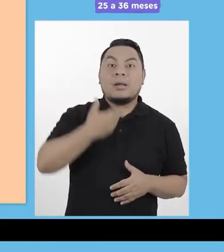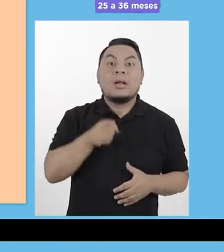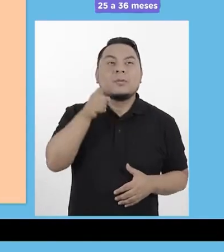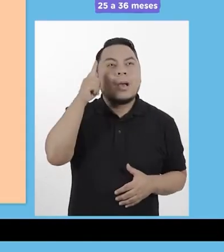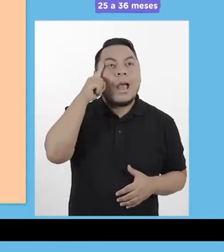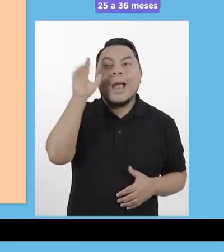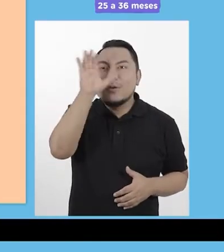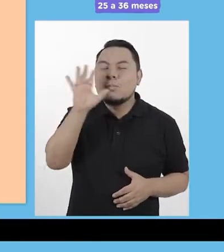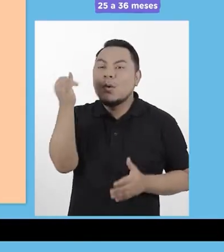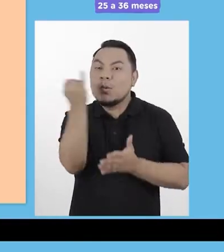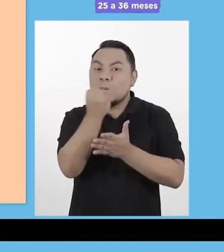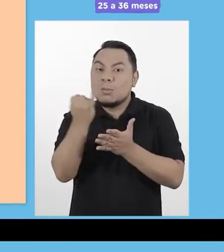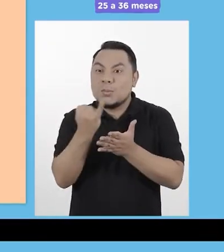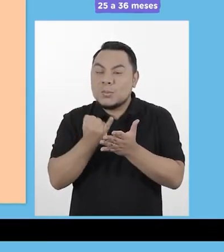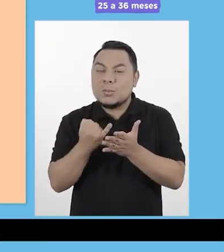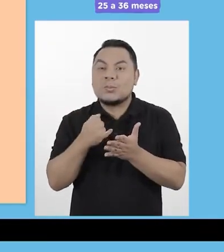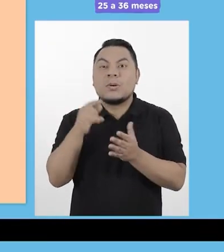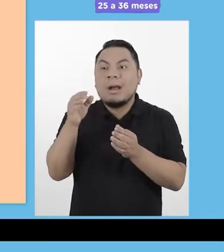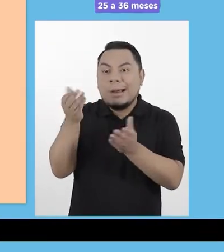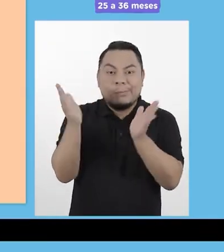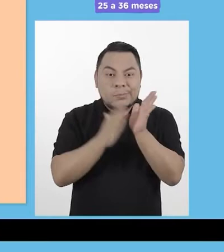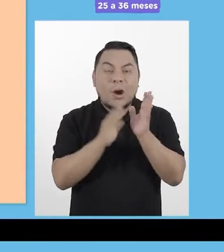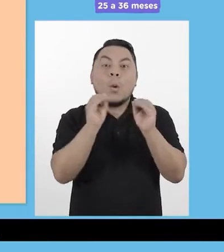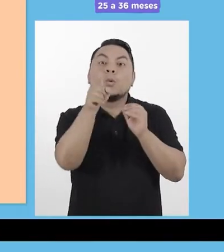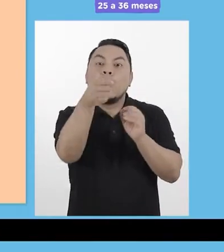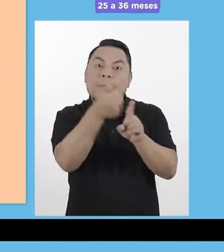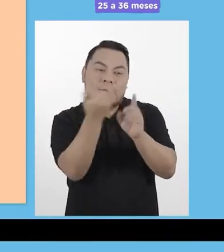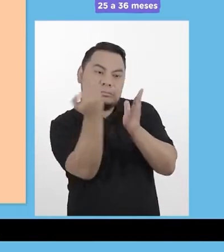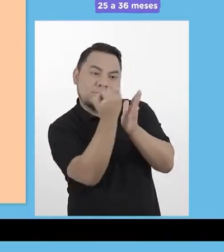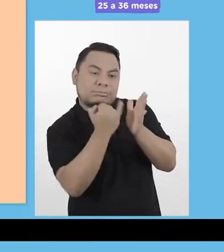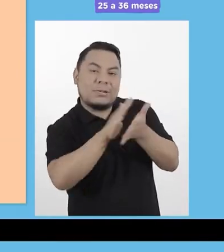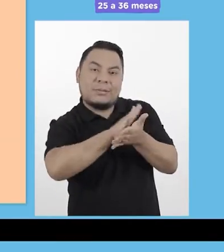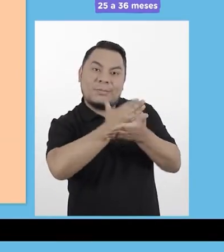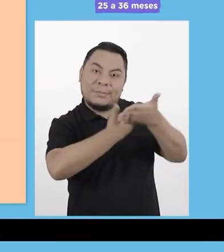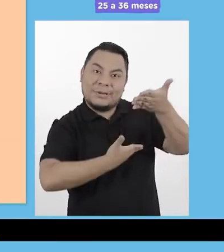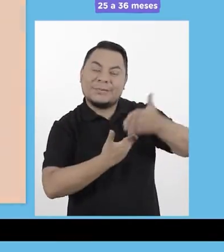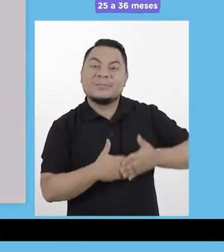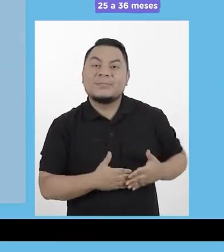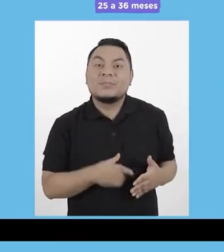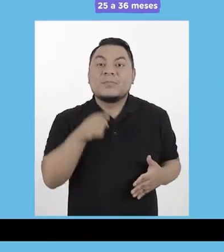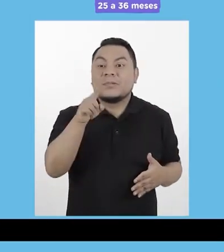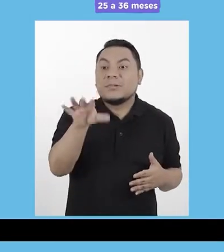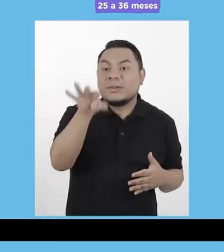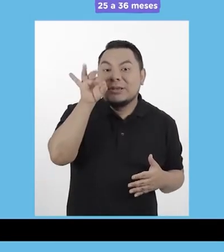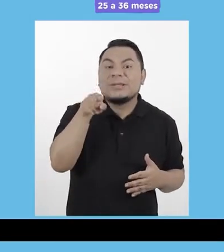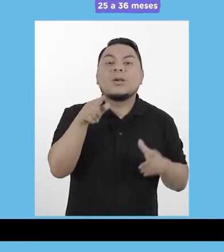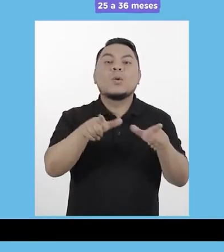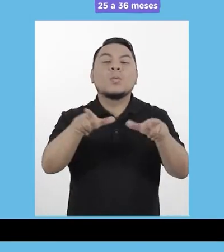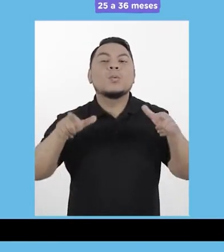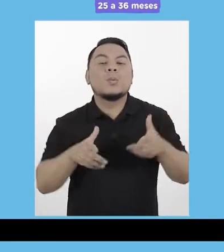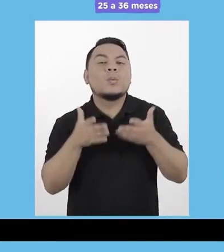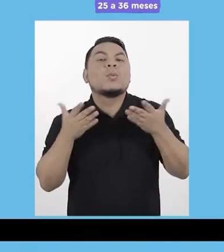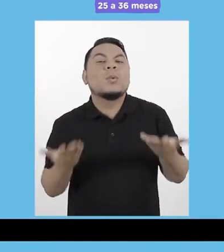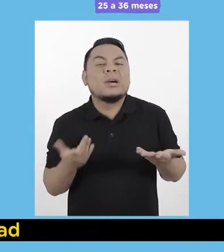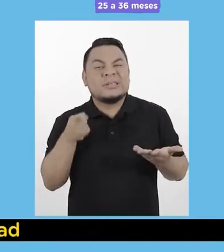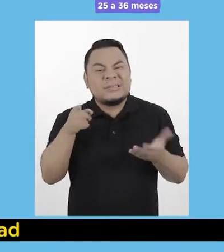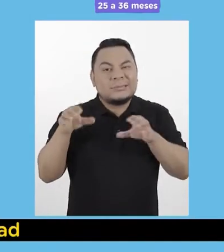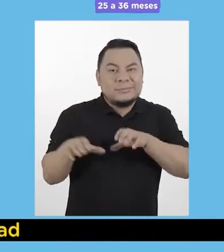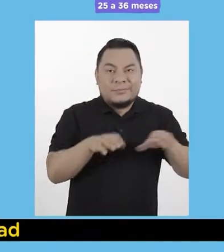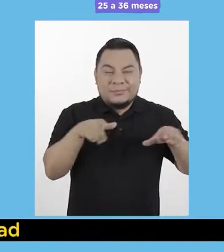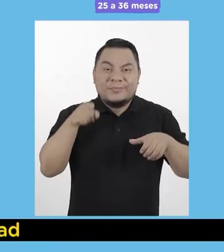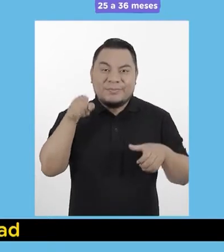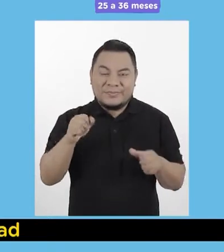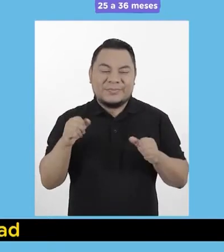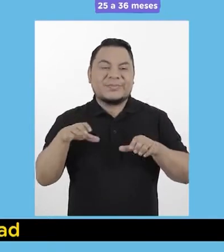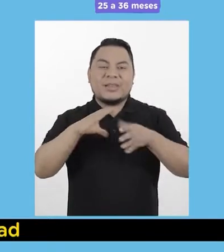jirafa, consigue esas imágenes o dibújalas en una cartulina. Selecciona el lugar donde